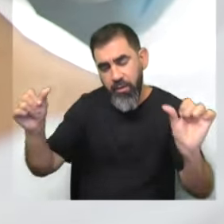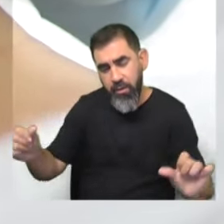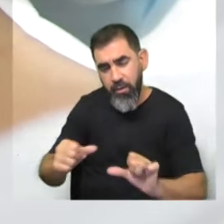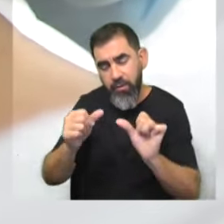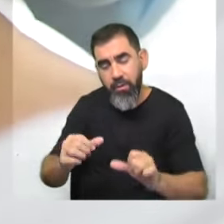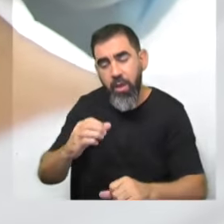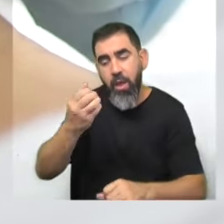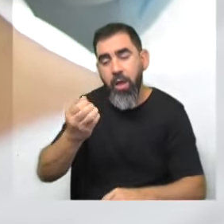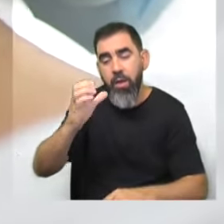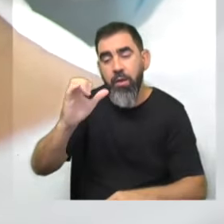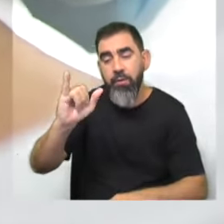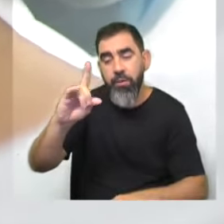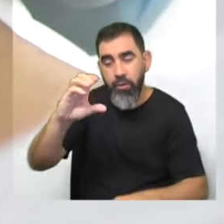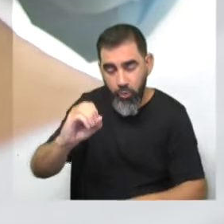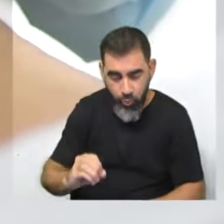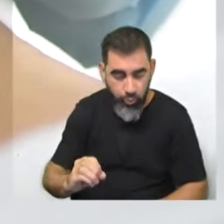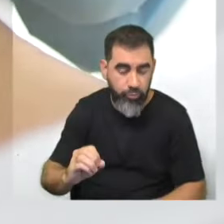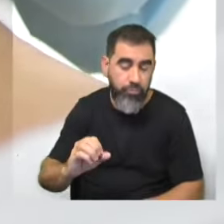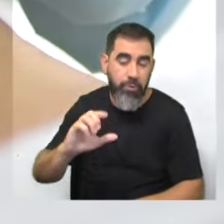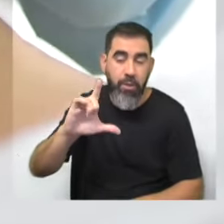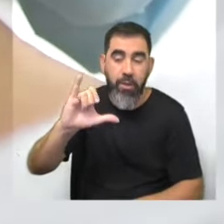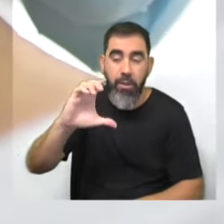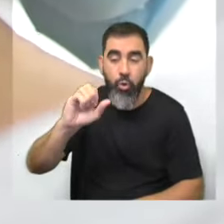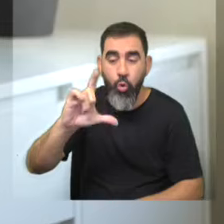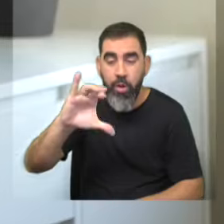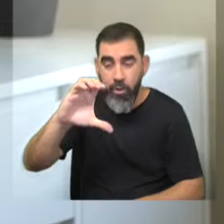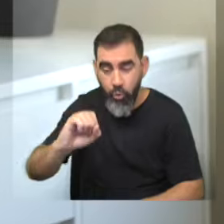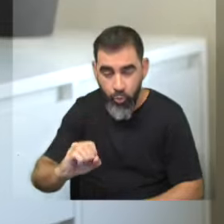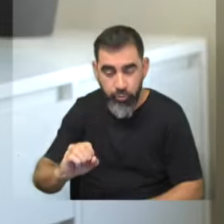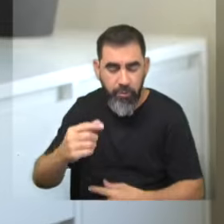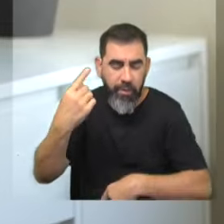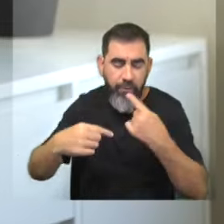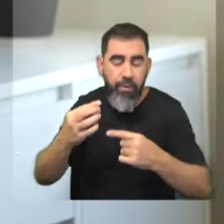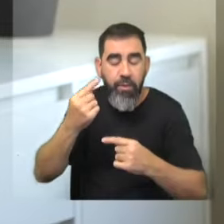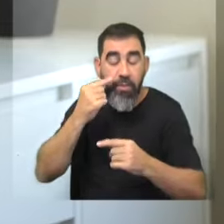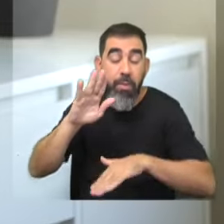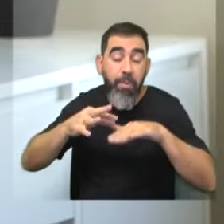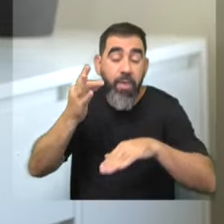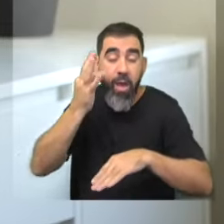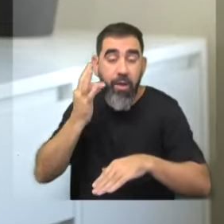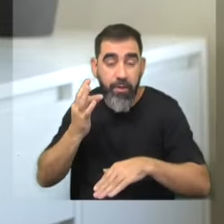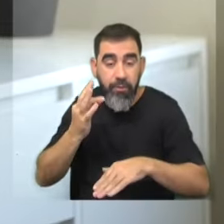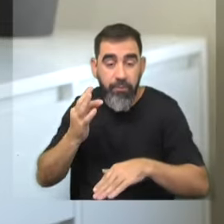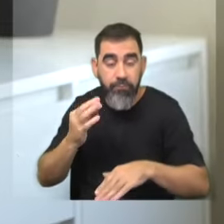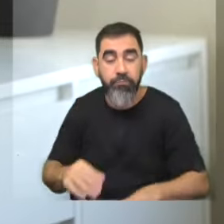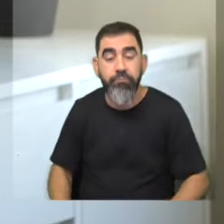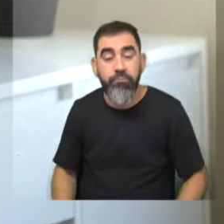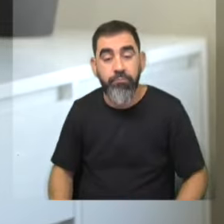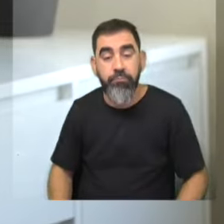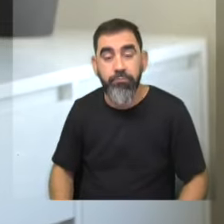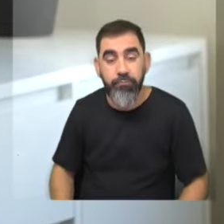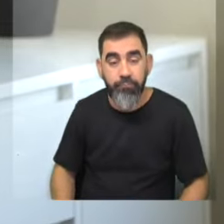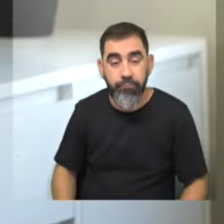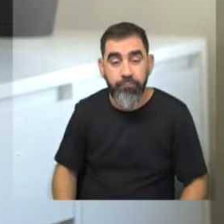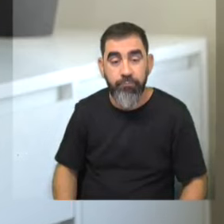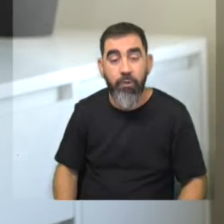ácido salicílico, ácido glicólico, tenemos diferentes cosas que según el tipo de acné es lo que vamos a buscar. Para los acné que son más comedogénicos, por ejemplo,